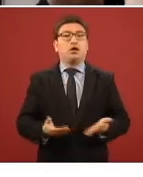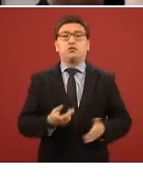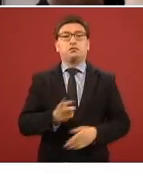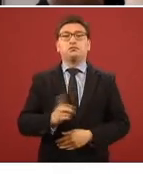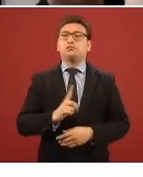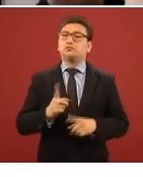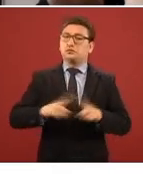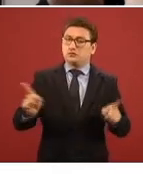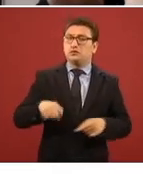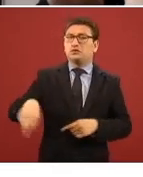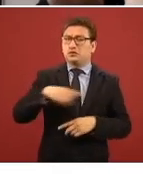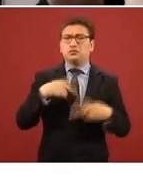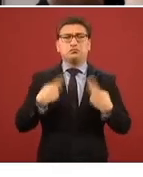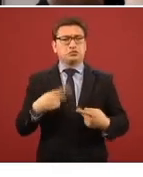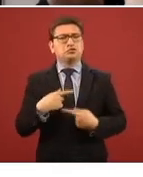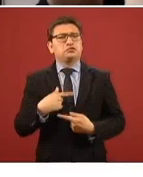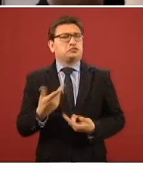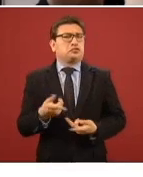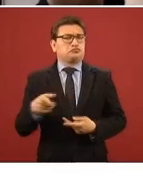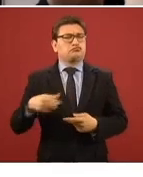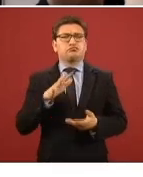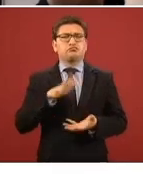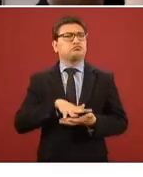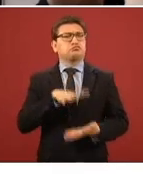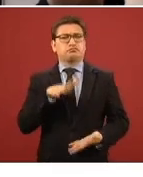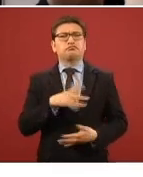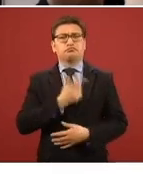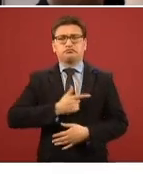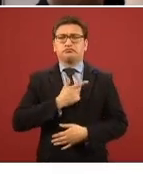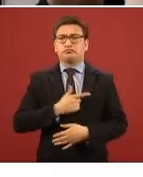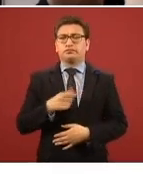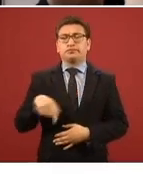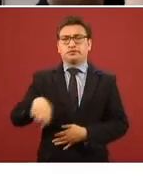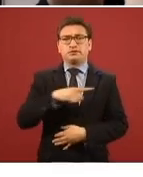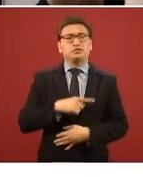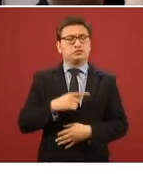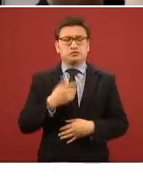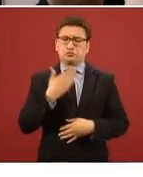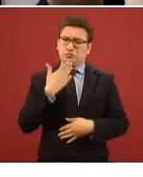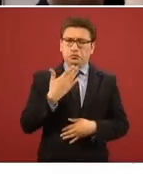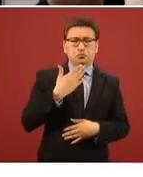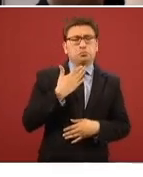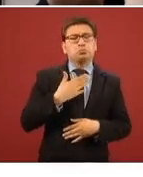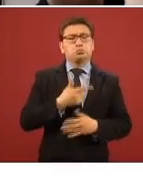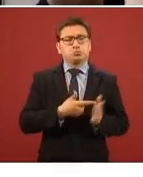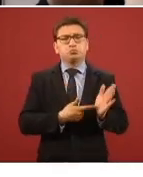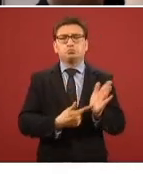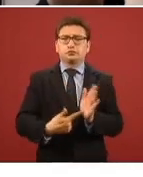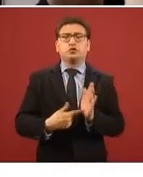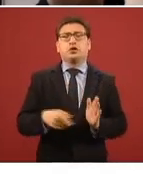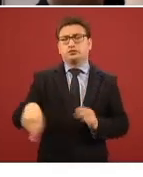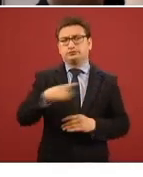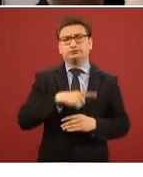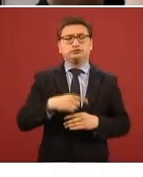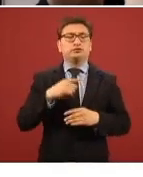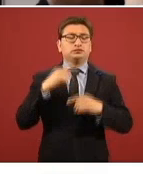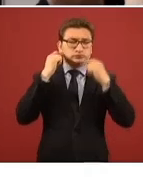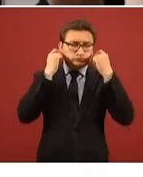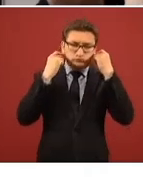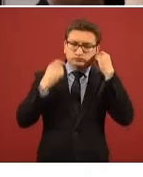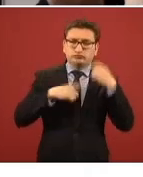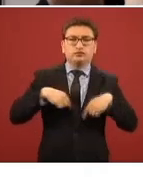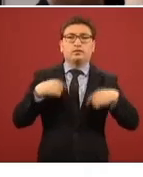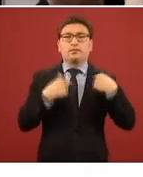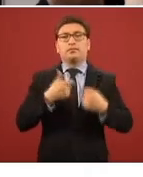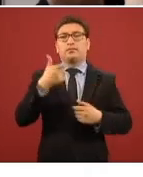no la la gente tuvo una mayor fue bien recibido las joyas es sobre todo de menor valor